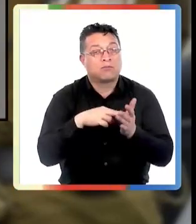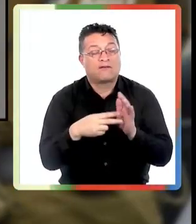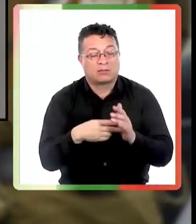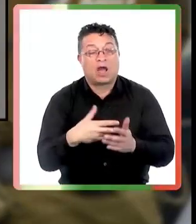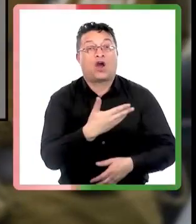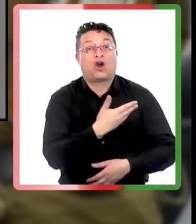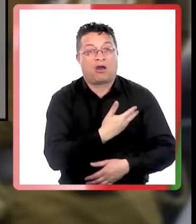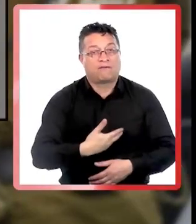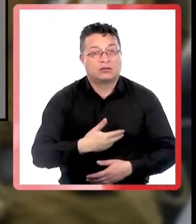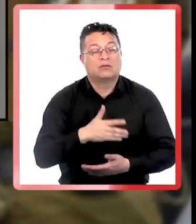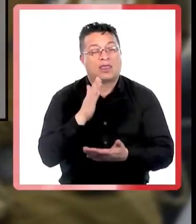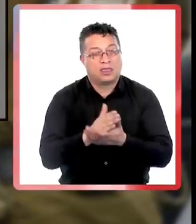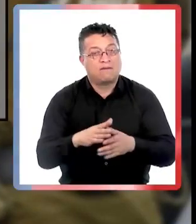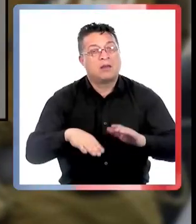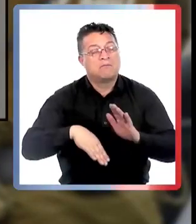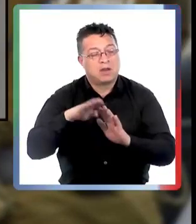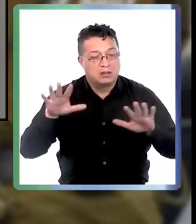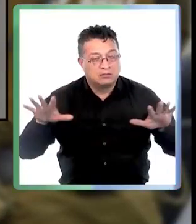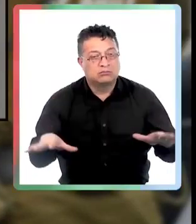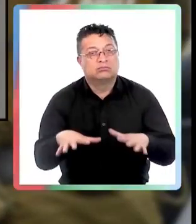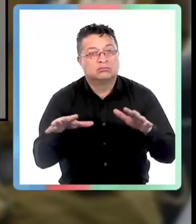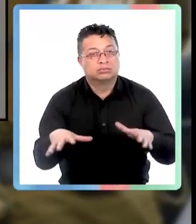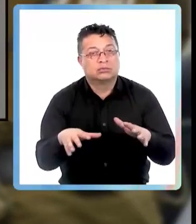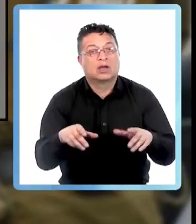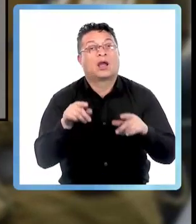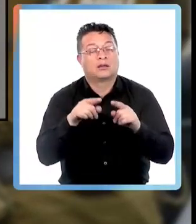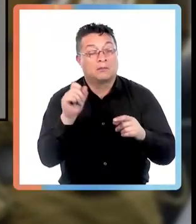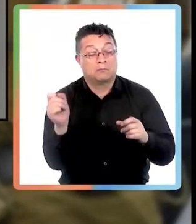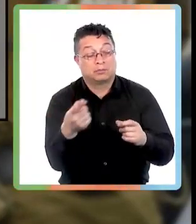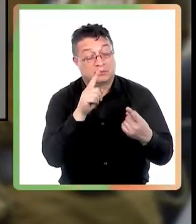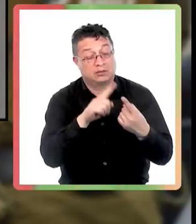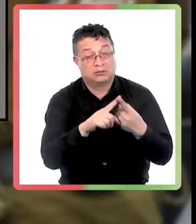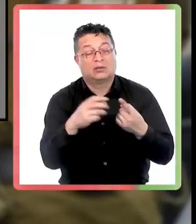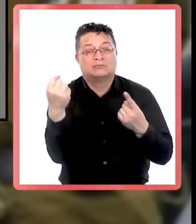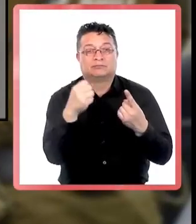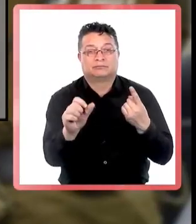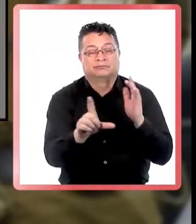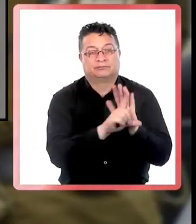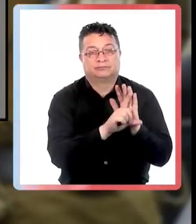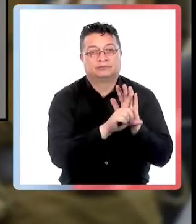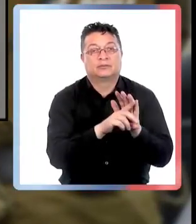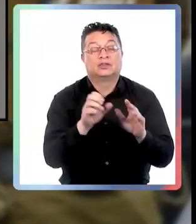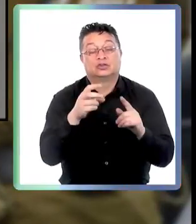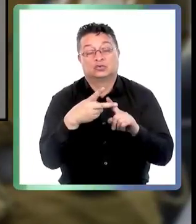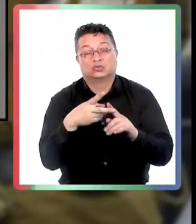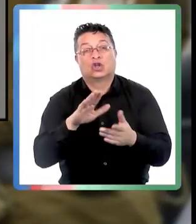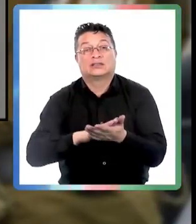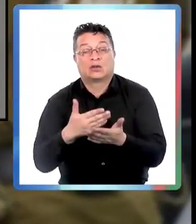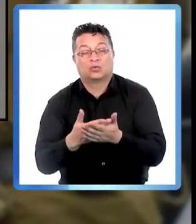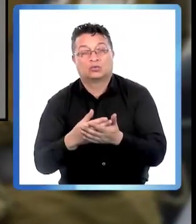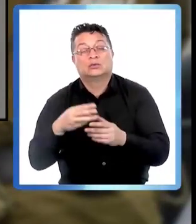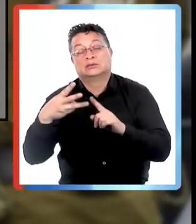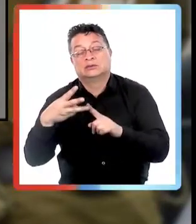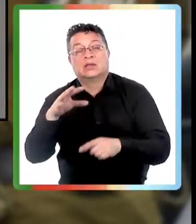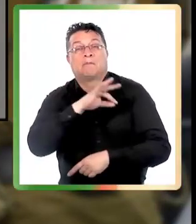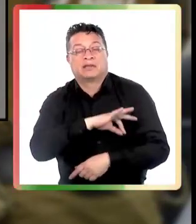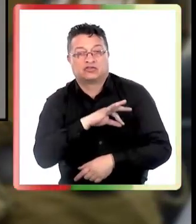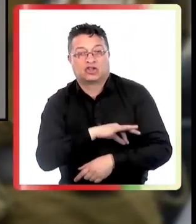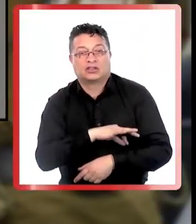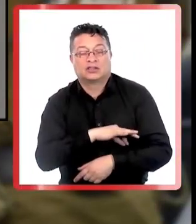los problemas a los que el gobierno debería poner mayor esfuerzo? La gente pone en primer lugar a la delincuencia, seguido por la salud y